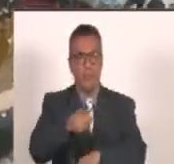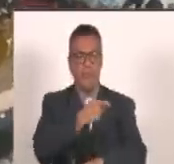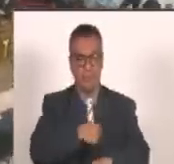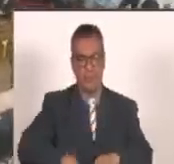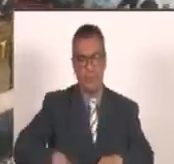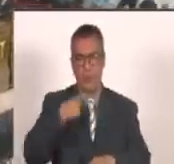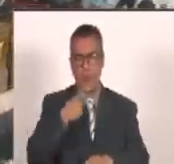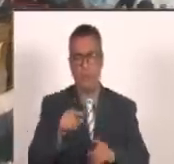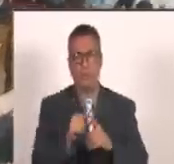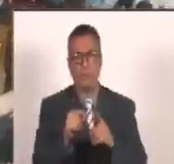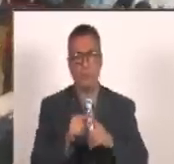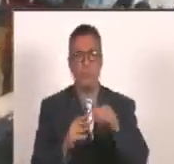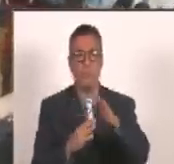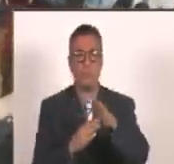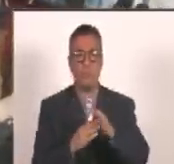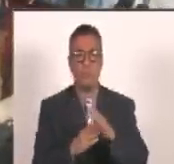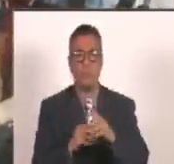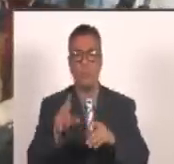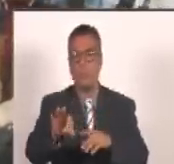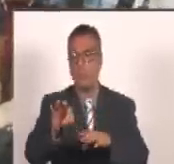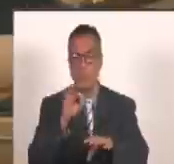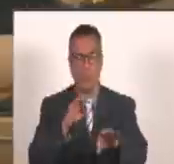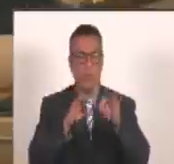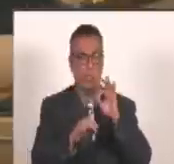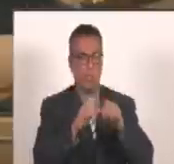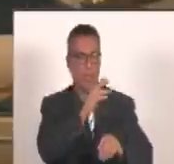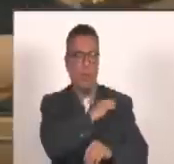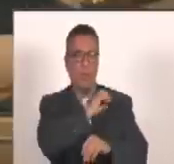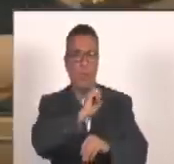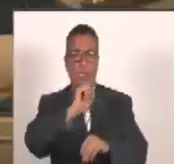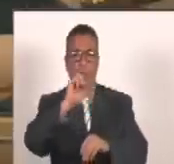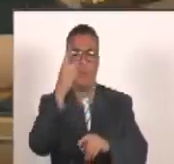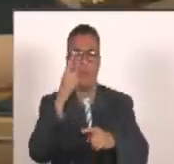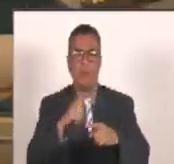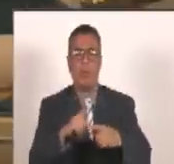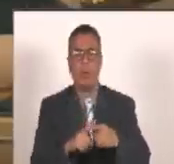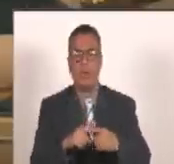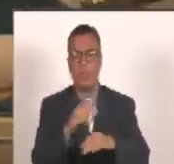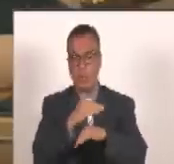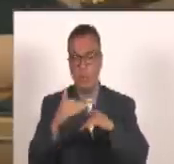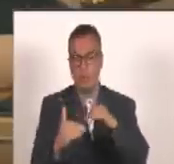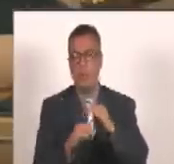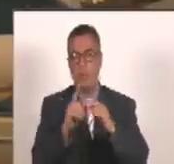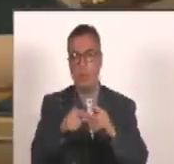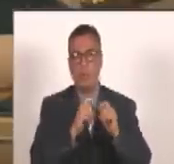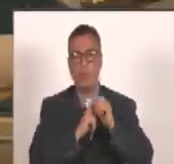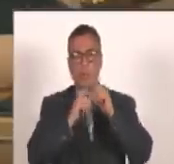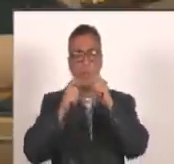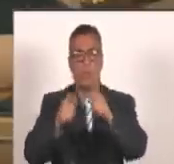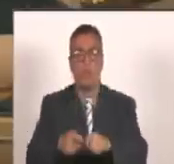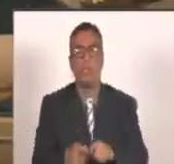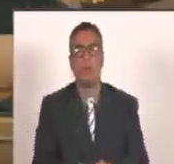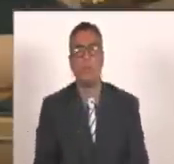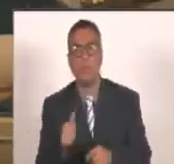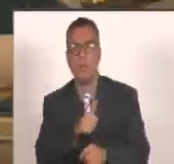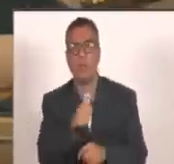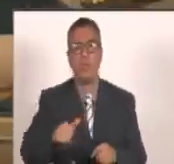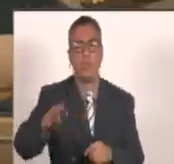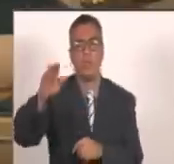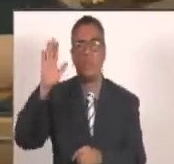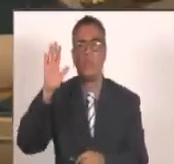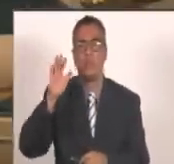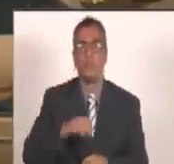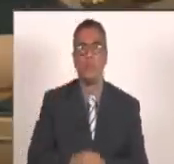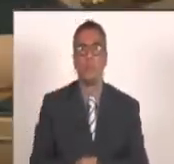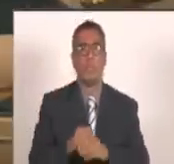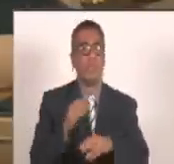el presidente declaró un receso para ubicar a las rectoras y rectores principales y suplentes designados para su respectiva